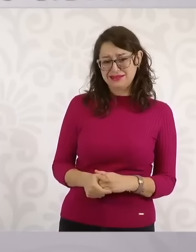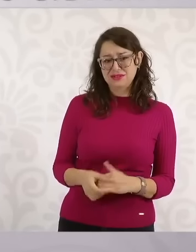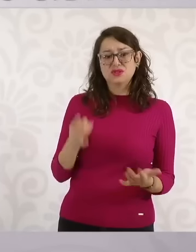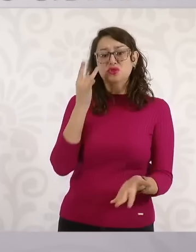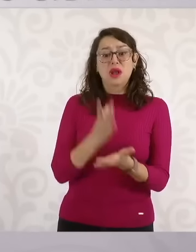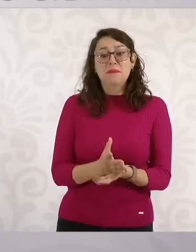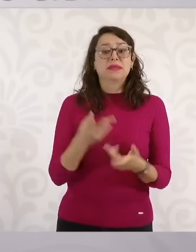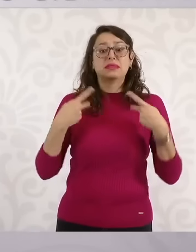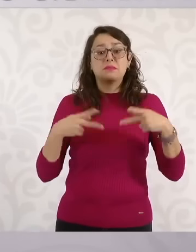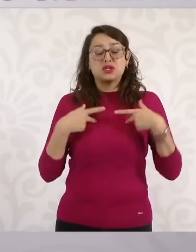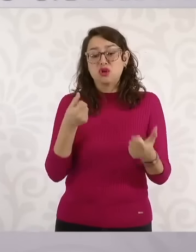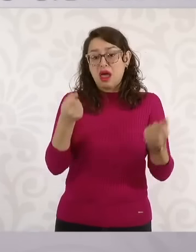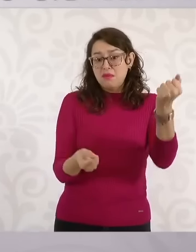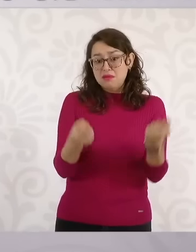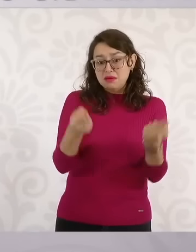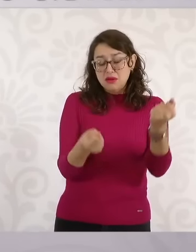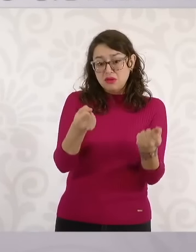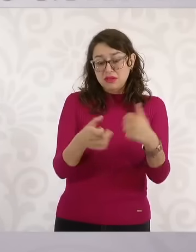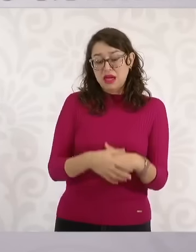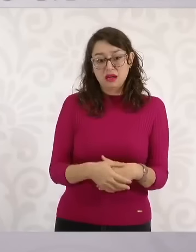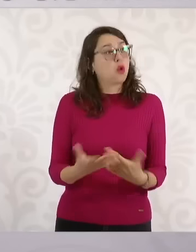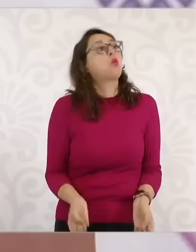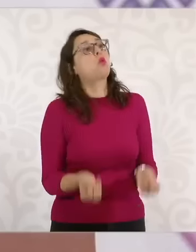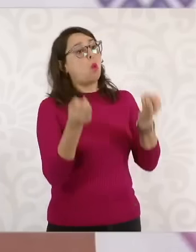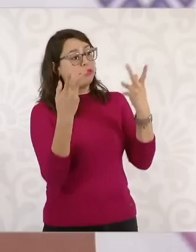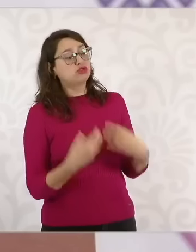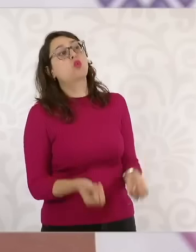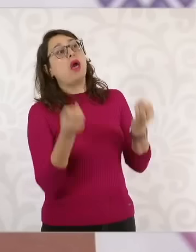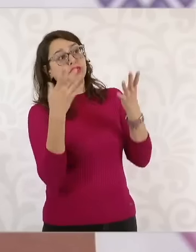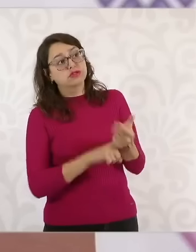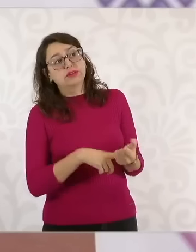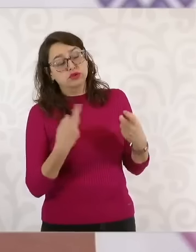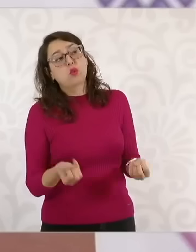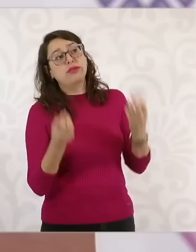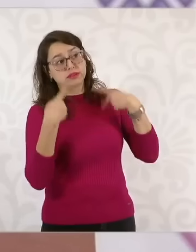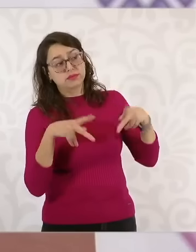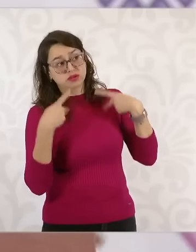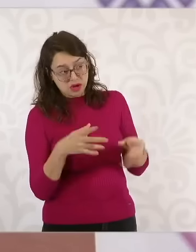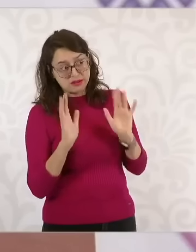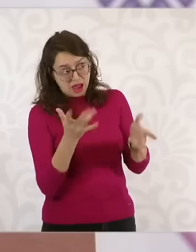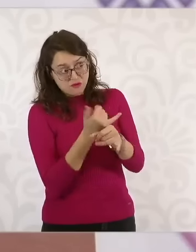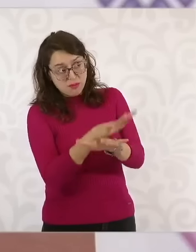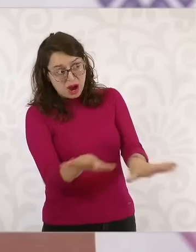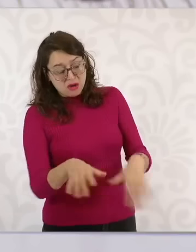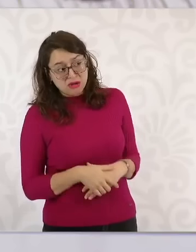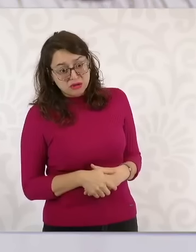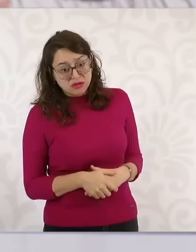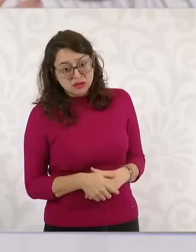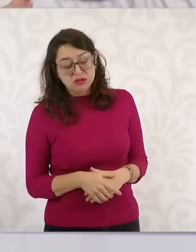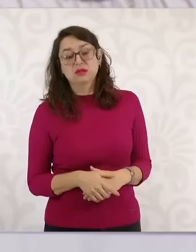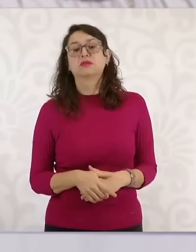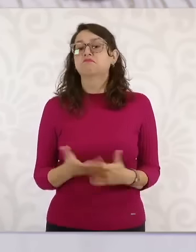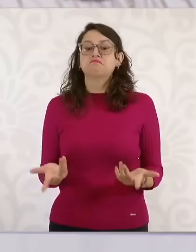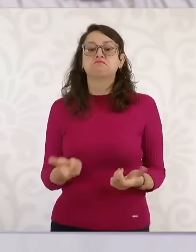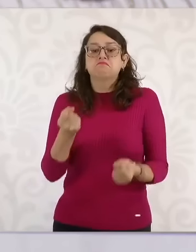el piloto y la tripulación del avión. ¿Cuántos? ¿Ya le informaron? A ver si nos dicen cuántas personas, pero es el piloto